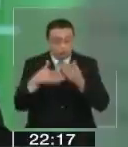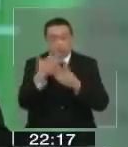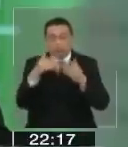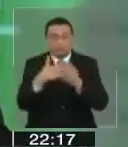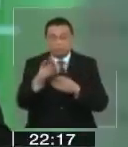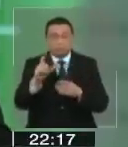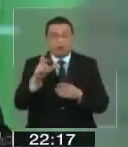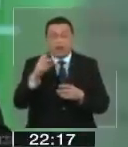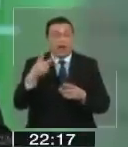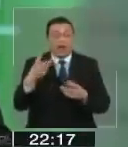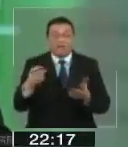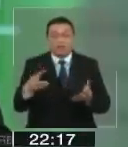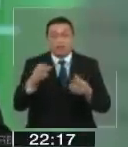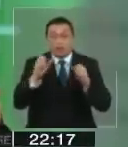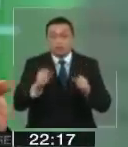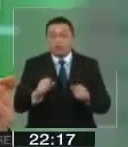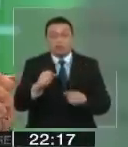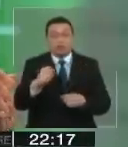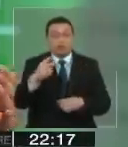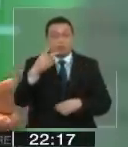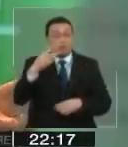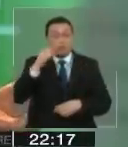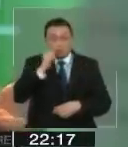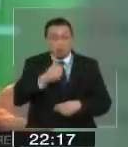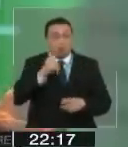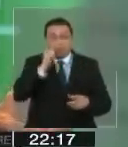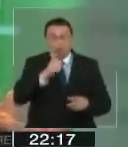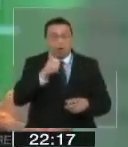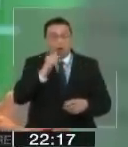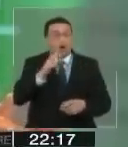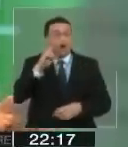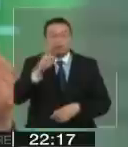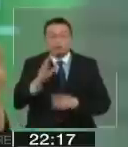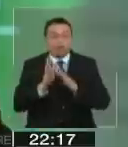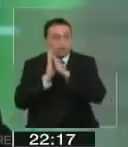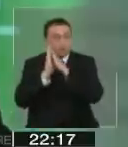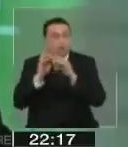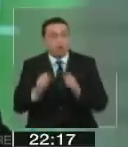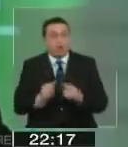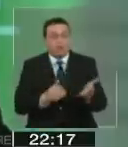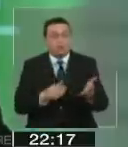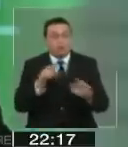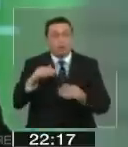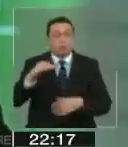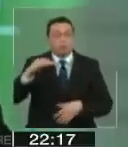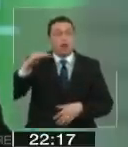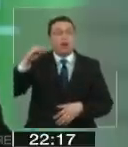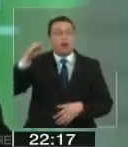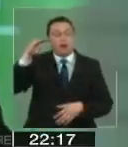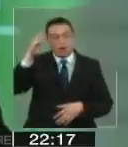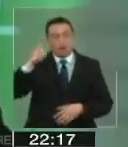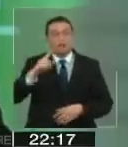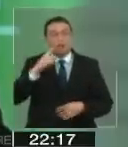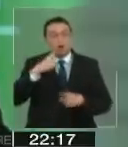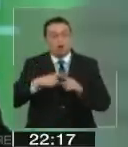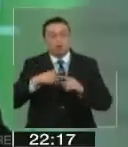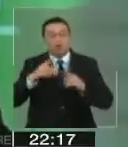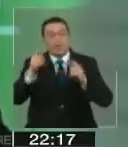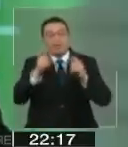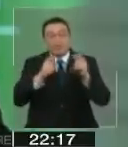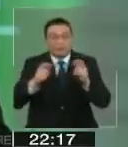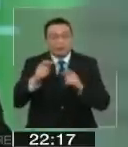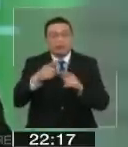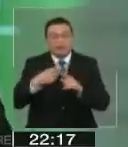gravísimo. Ellos pueden estar días y días y días sin dormir. Hoy día Pablo está más grande, yo he optado por otro tipo de tratamiento,